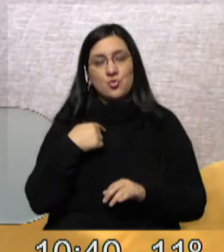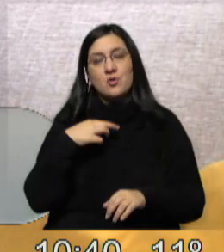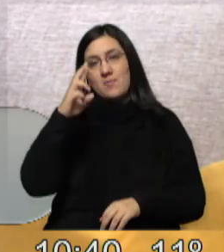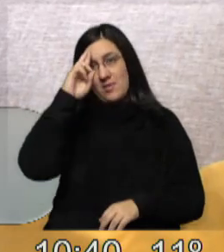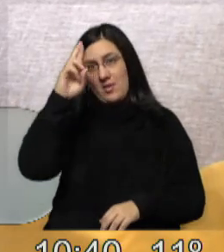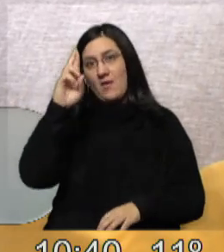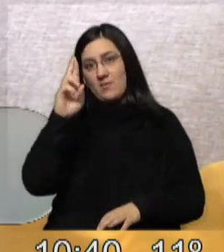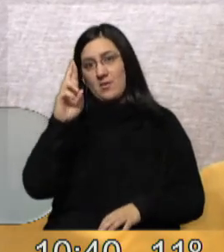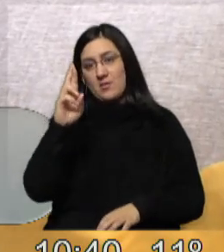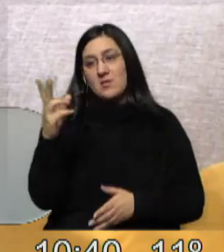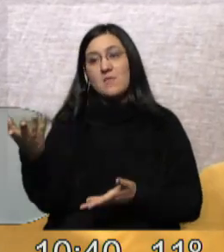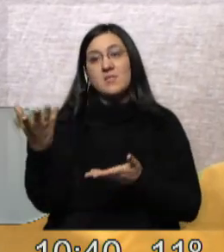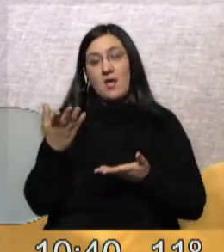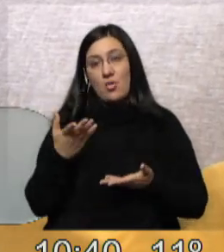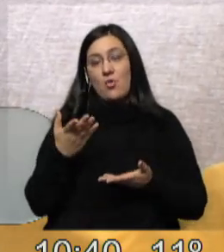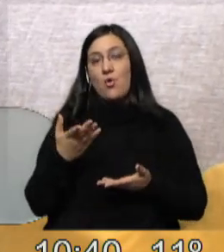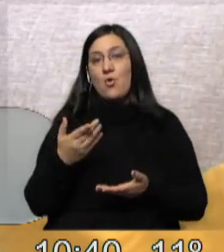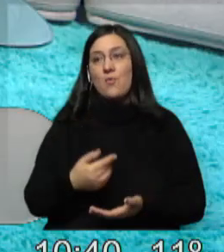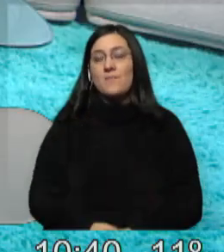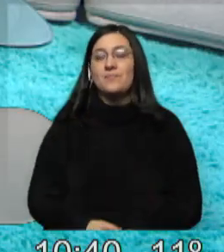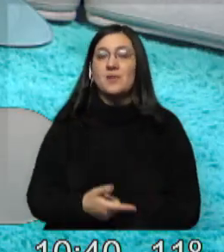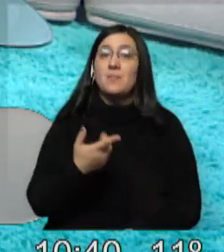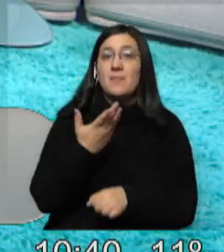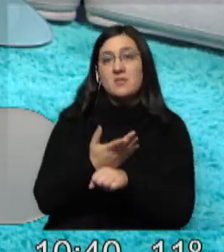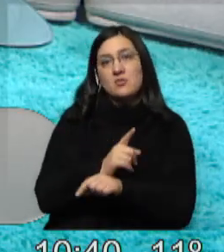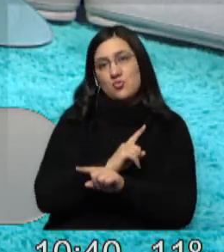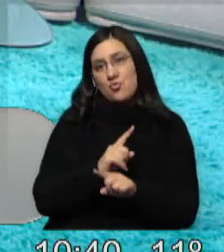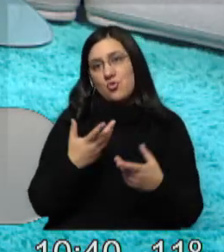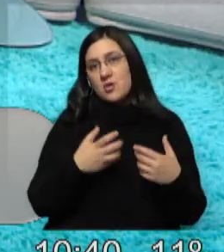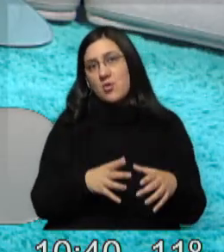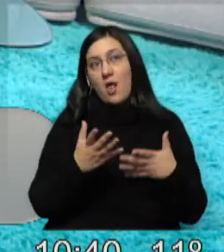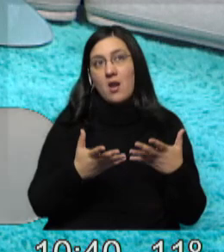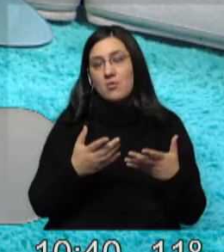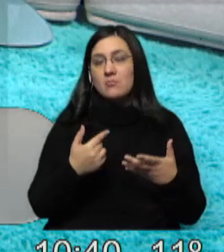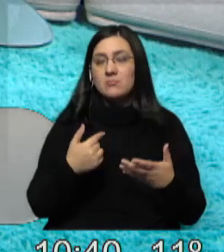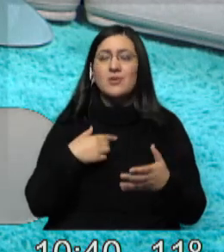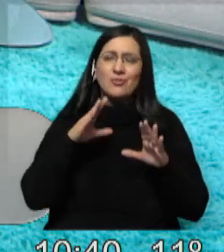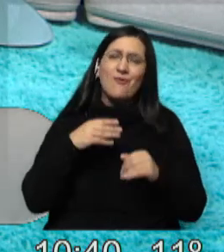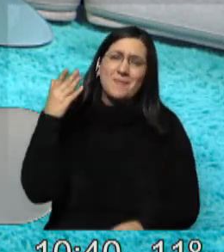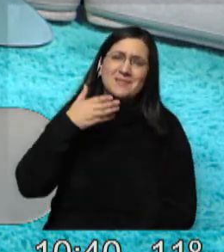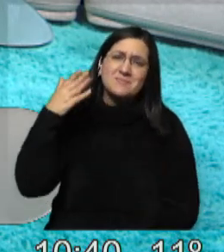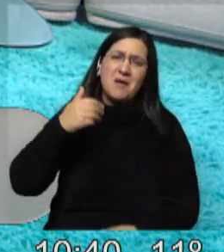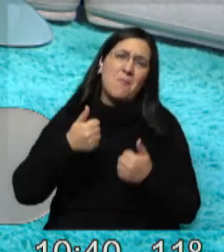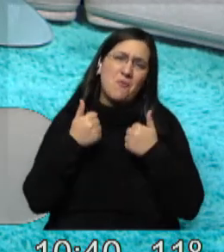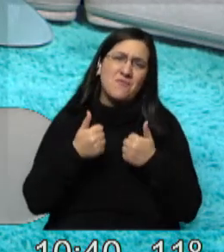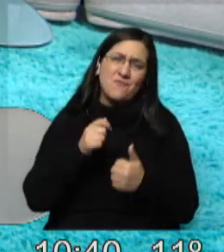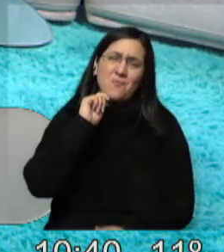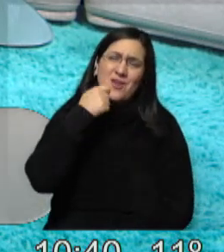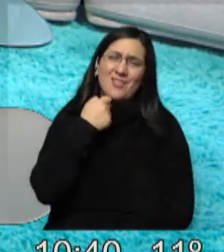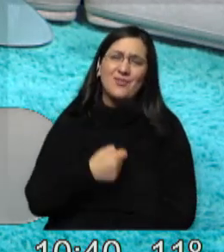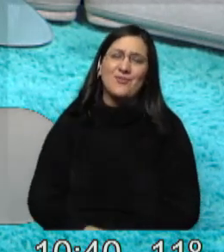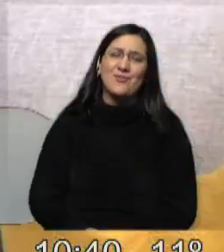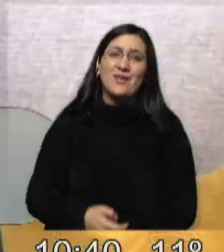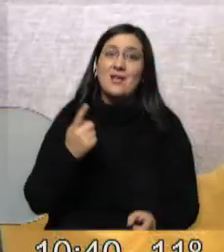postura del invitado siempre. Pero sí, todos querían venir, todos querían grabar y fue bárbaro, fue increíble, ¿no?